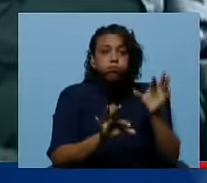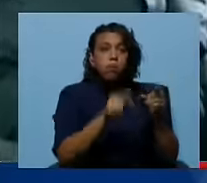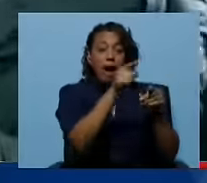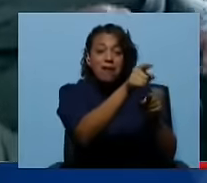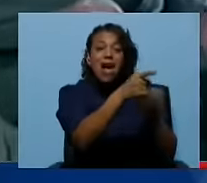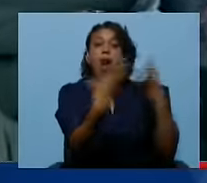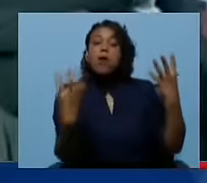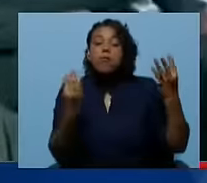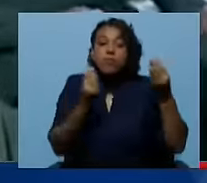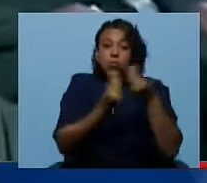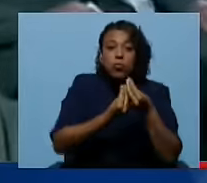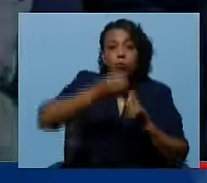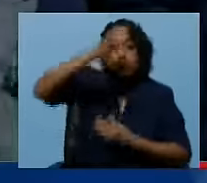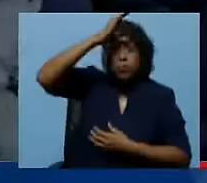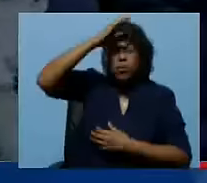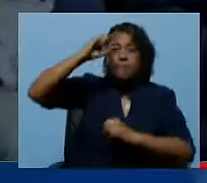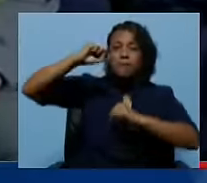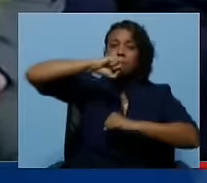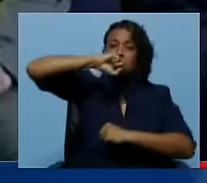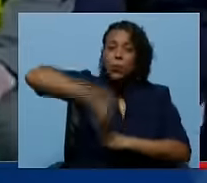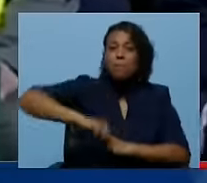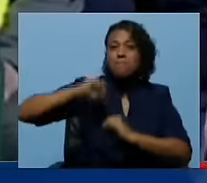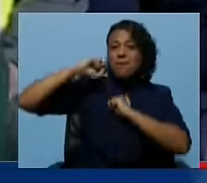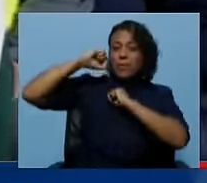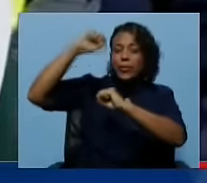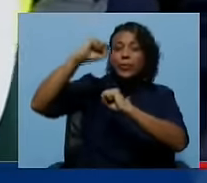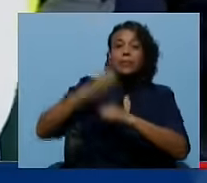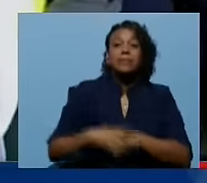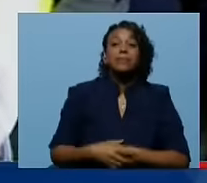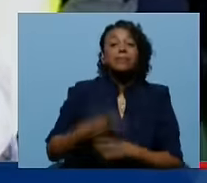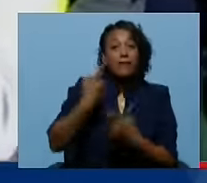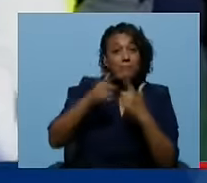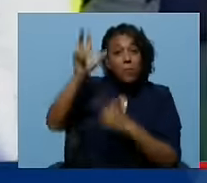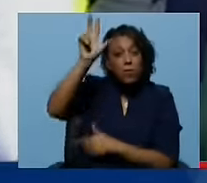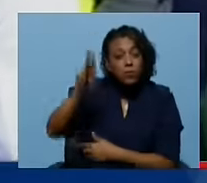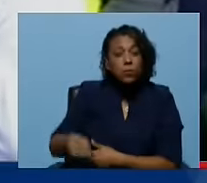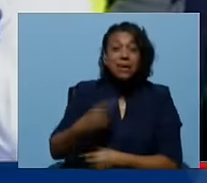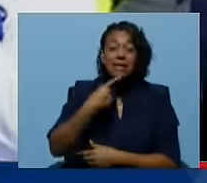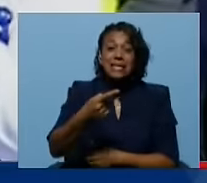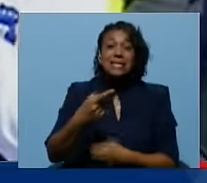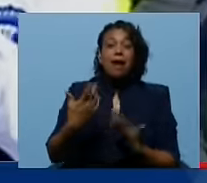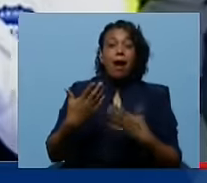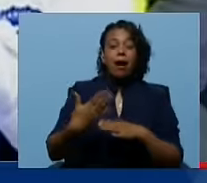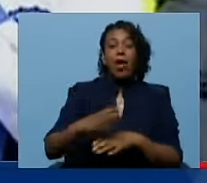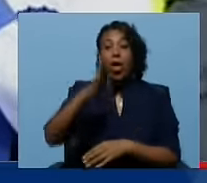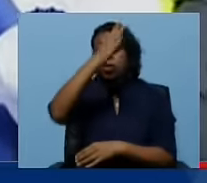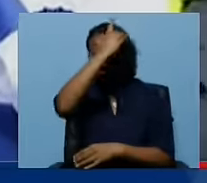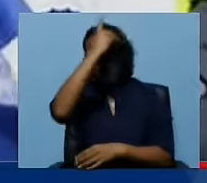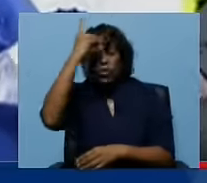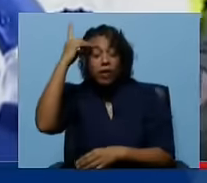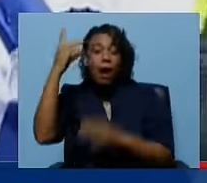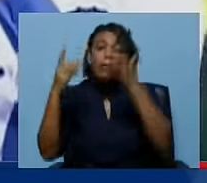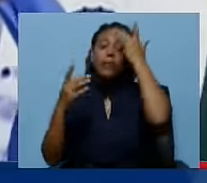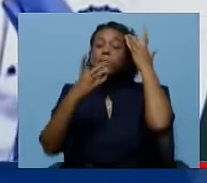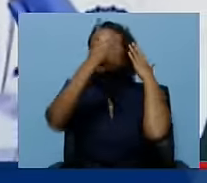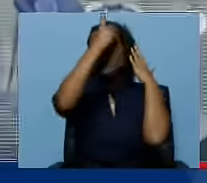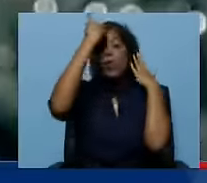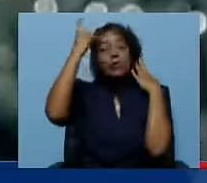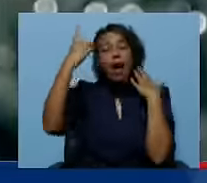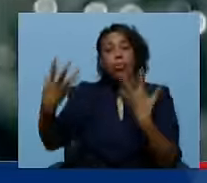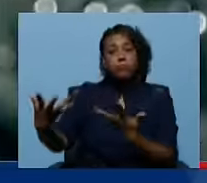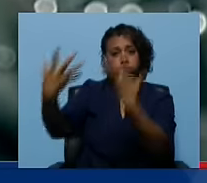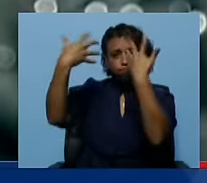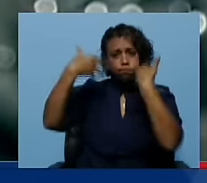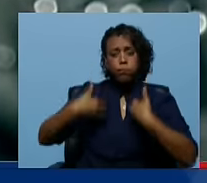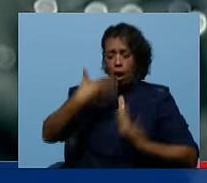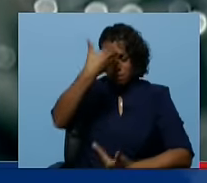hacerlos más patriotas, cada día más patriotas. Y como decía mi capitán Diosdado, que la gente vea en